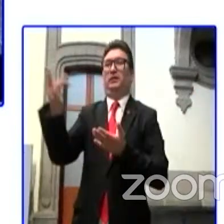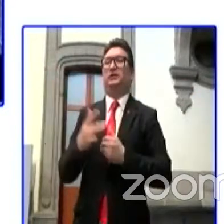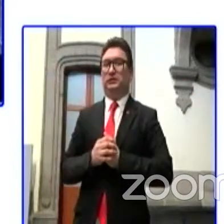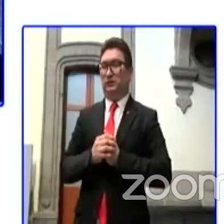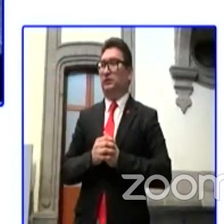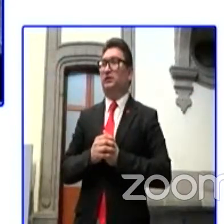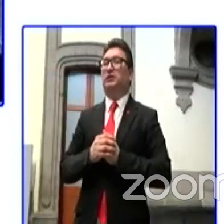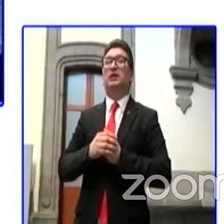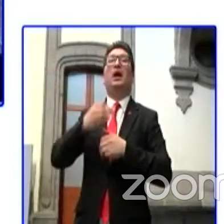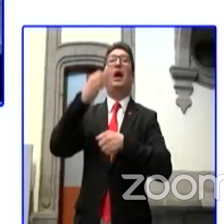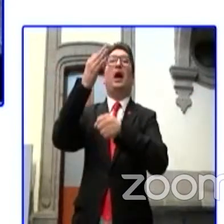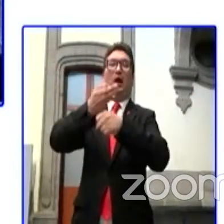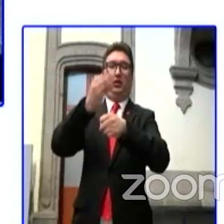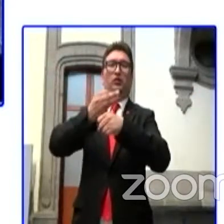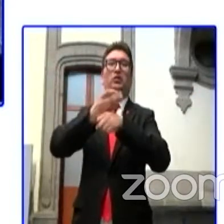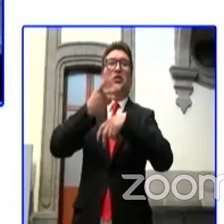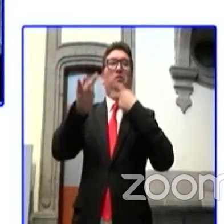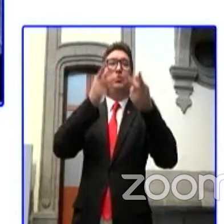a la consulta